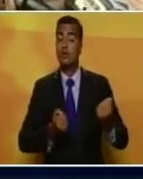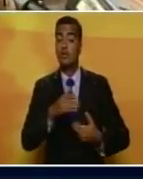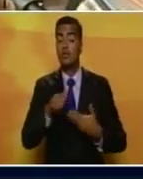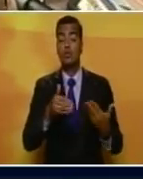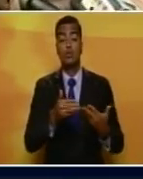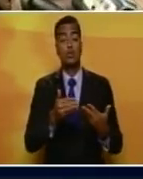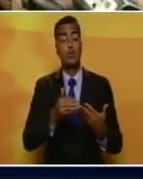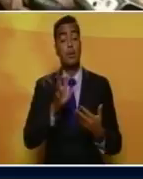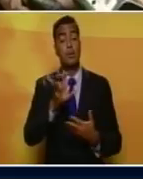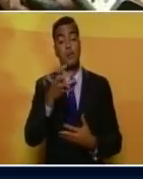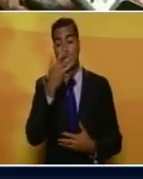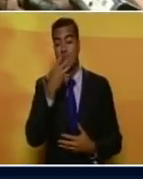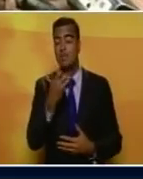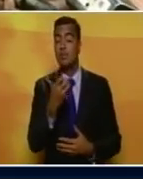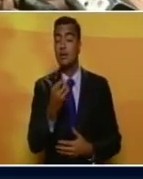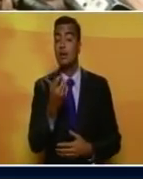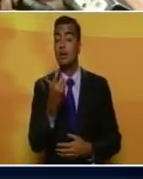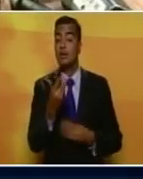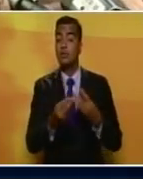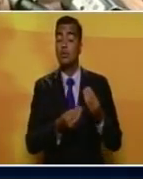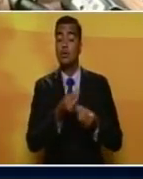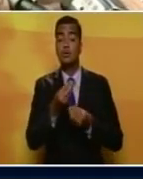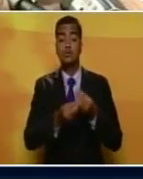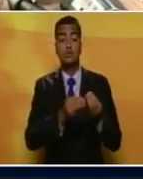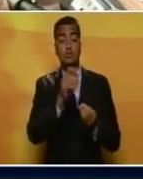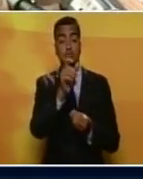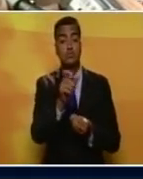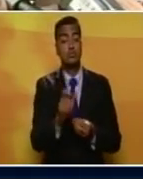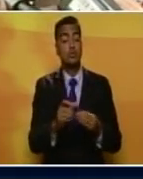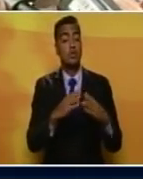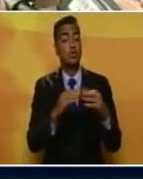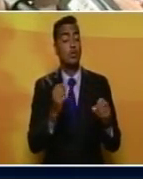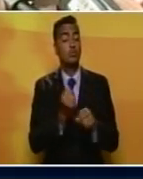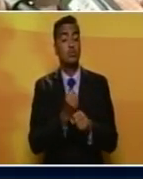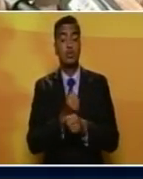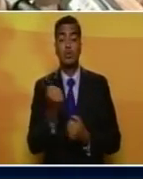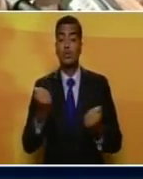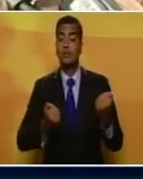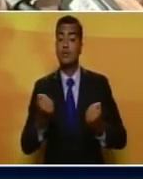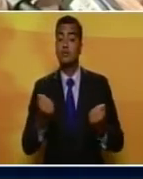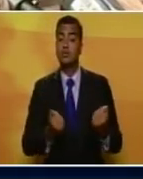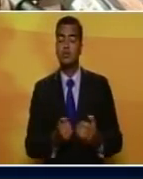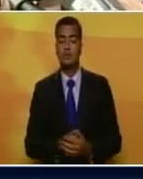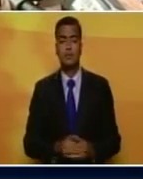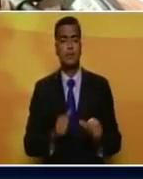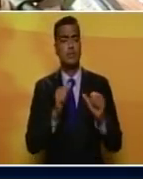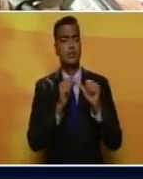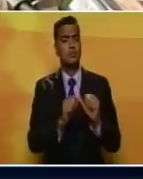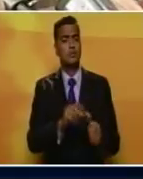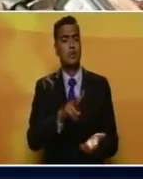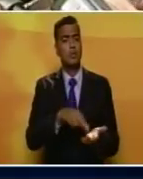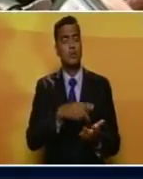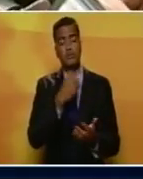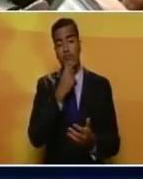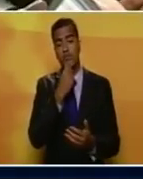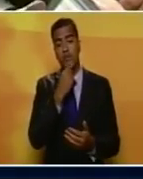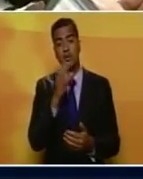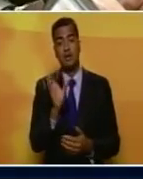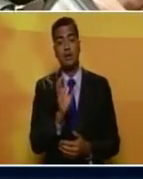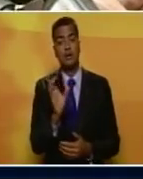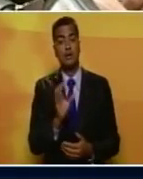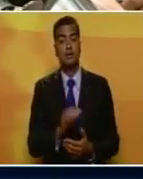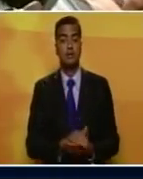asistieron representantes de todas las líneas de transporte de Caracas. Quiero que el pueblo de Venezuela, el gobierno